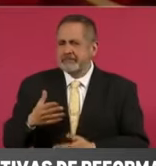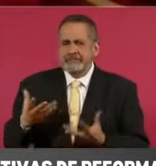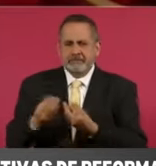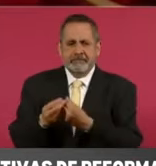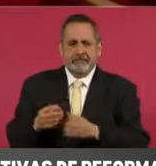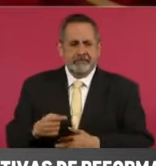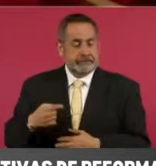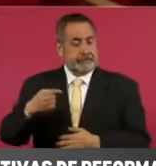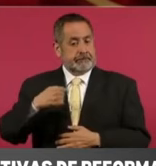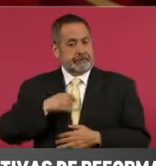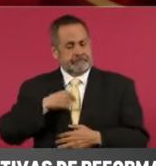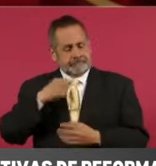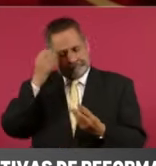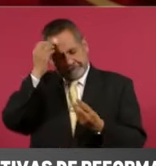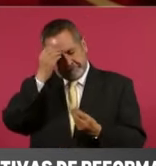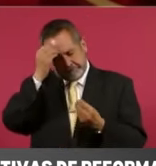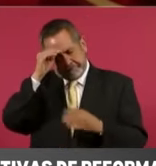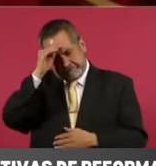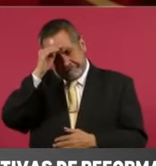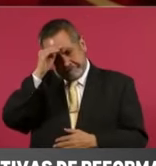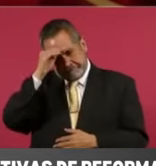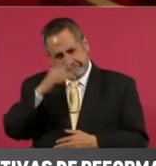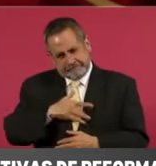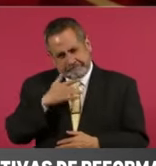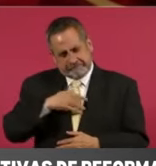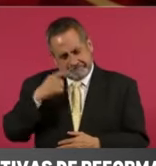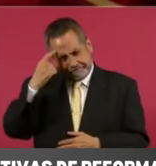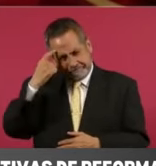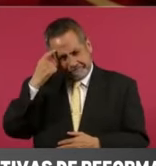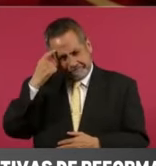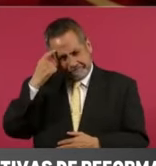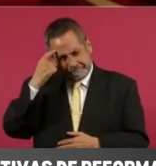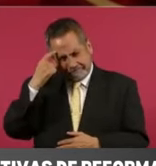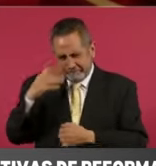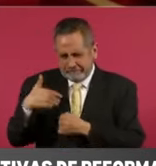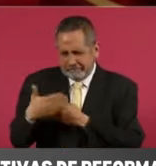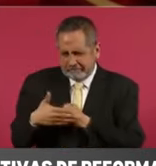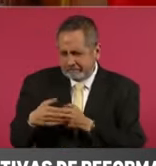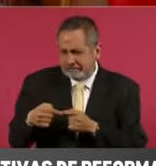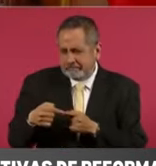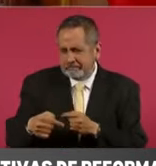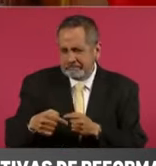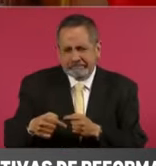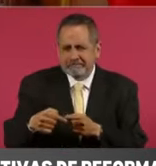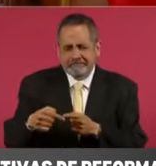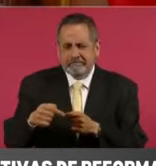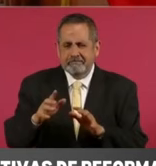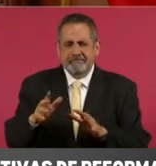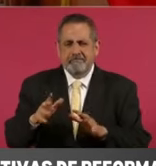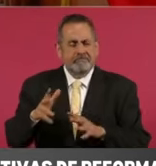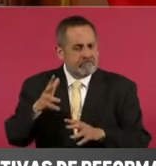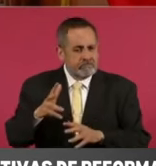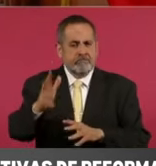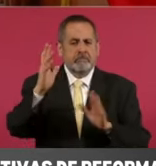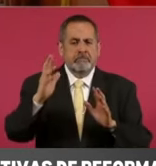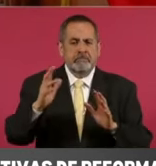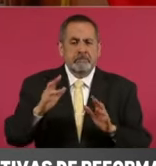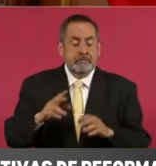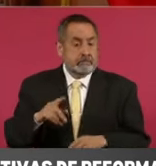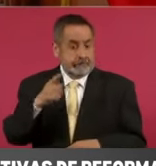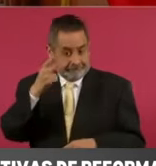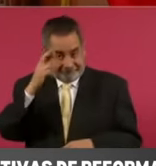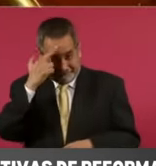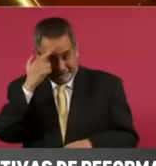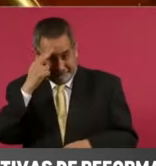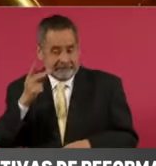Mi reflexión va más allá de los próximos años, porque nada en